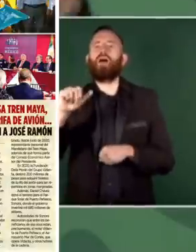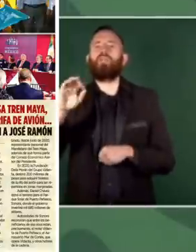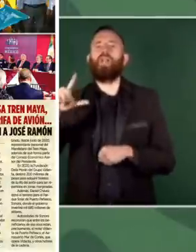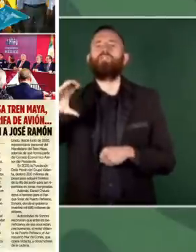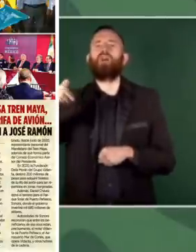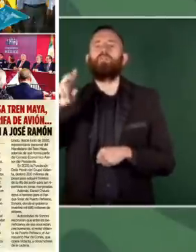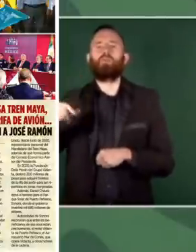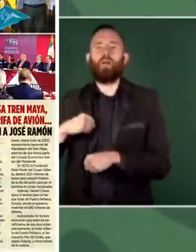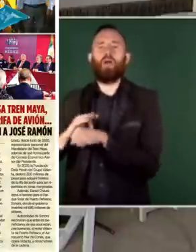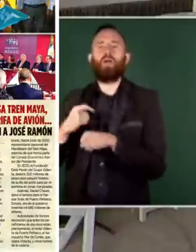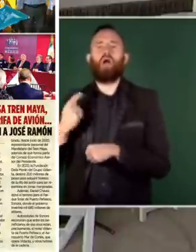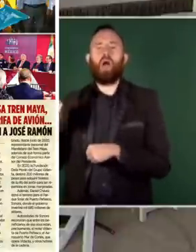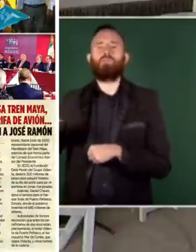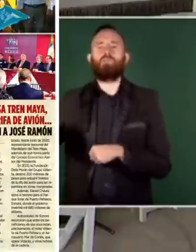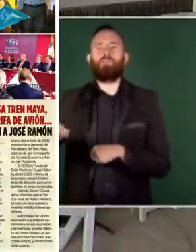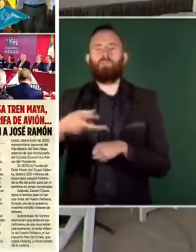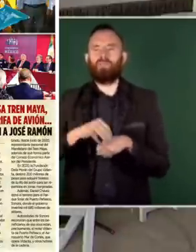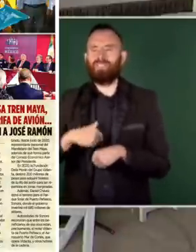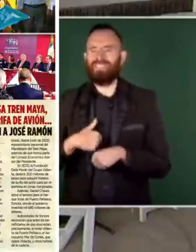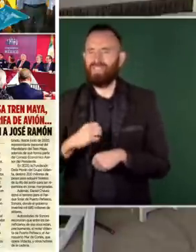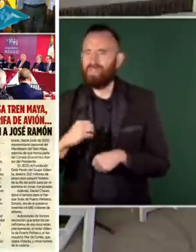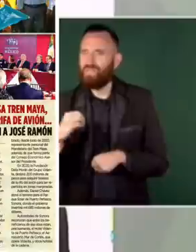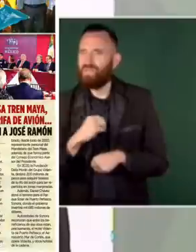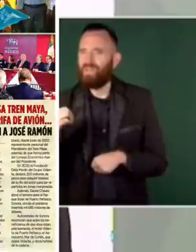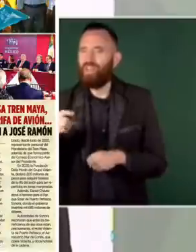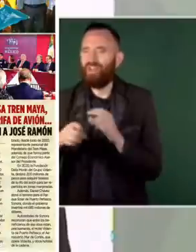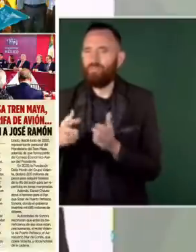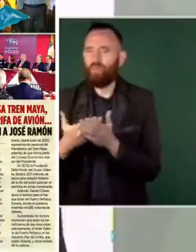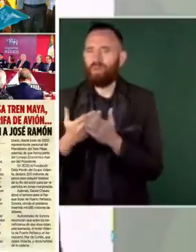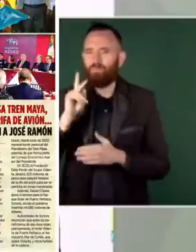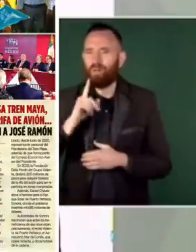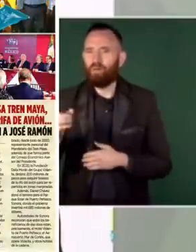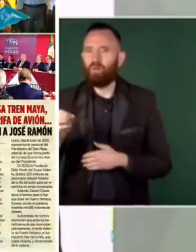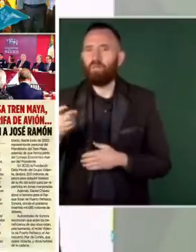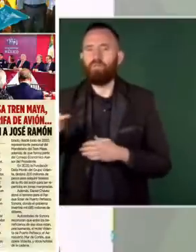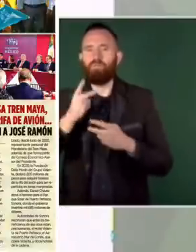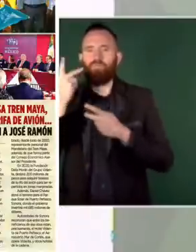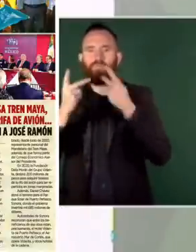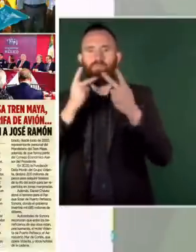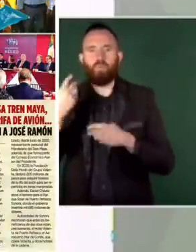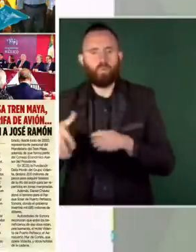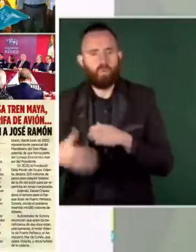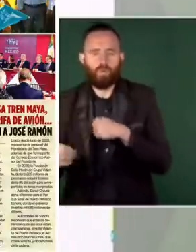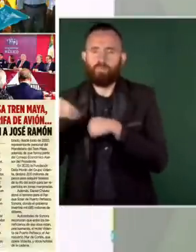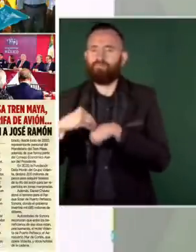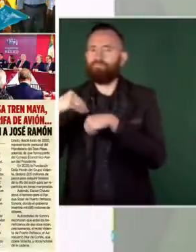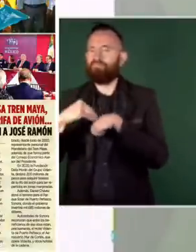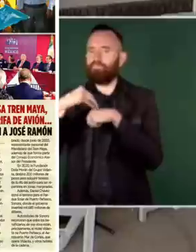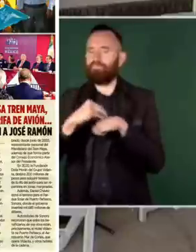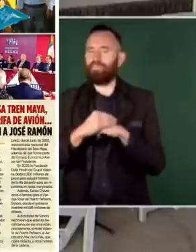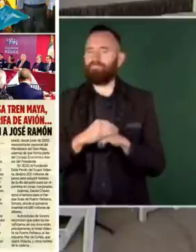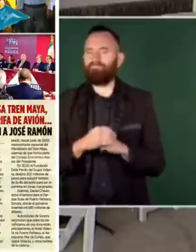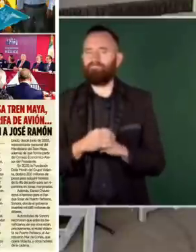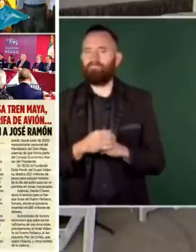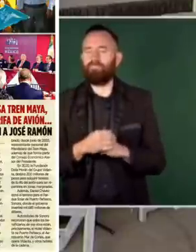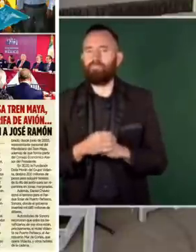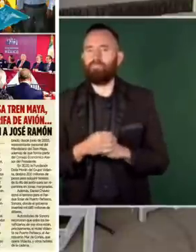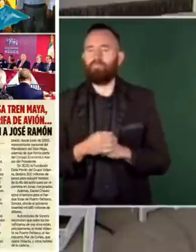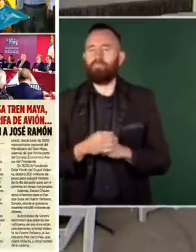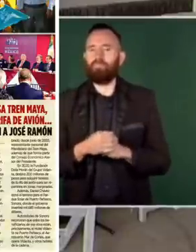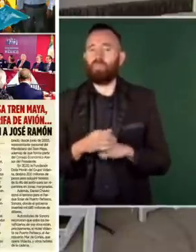que le dieran los permisos. No hay nada de pruebas. Es una vil calumnia. Es lo que